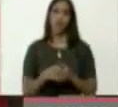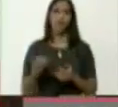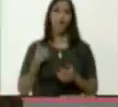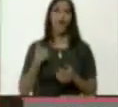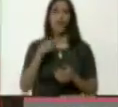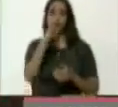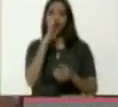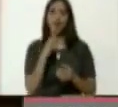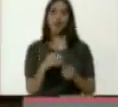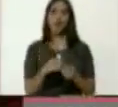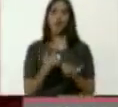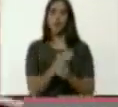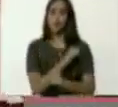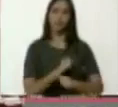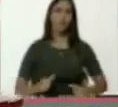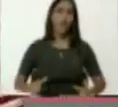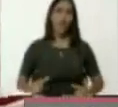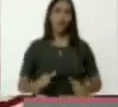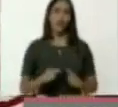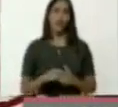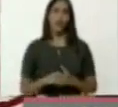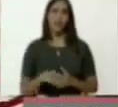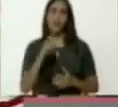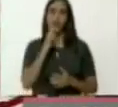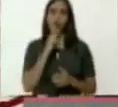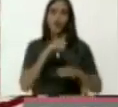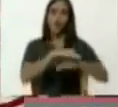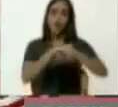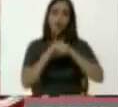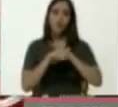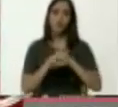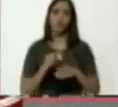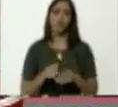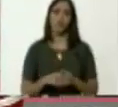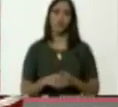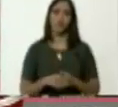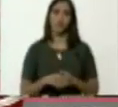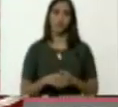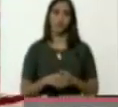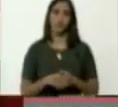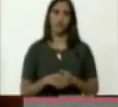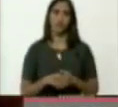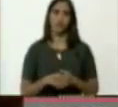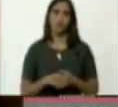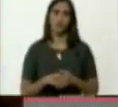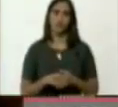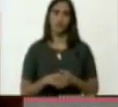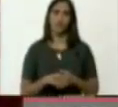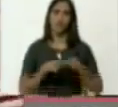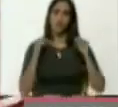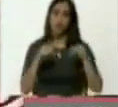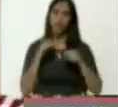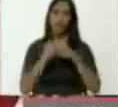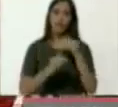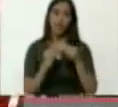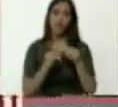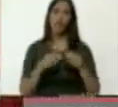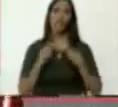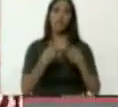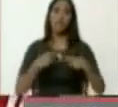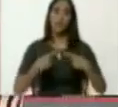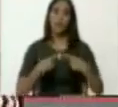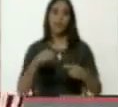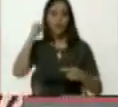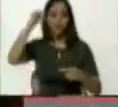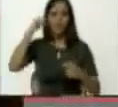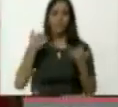en un banco en Portugal, el oro en Londres. ¿Ah? Y esto fue generado por voluntad popular. Pero vamos a pasar al